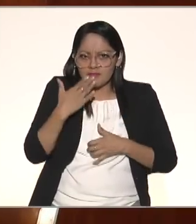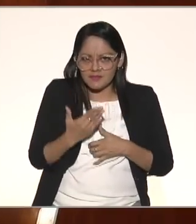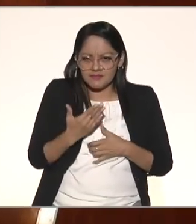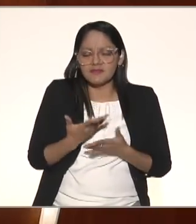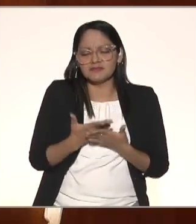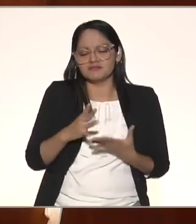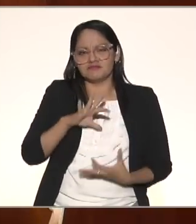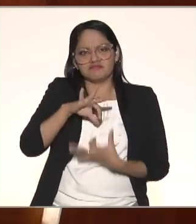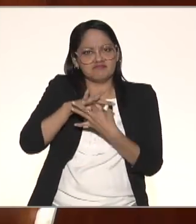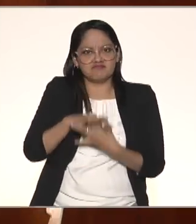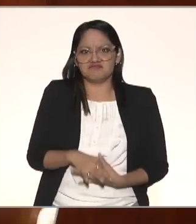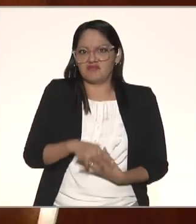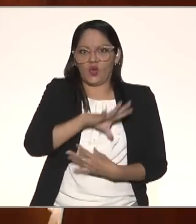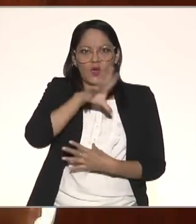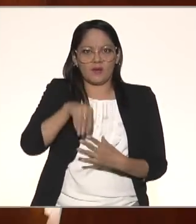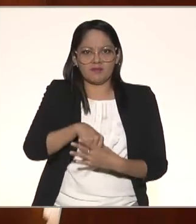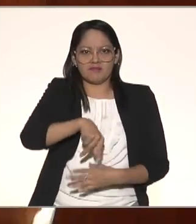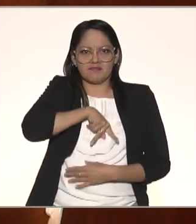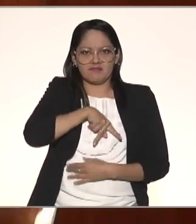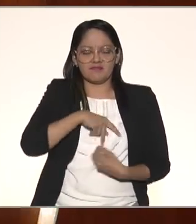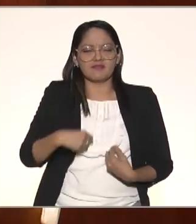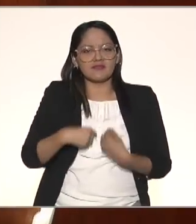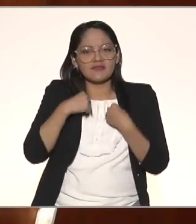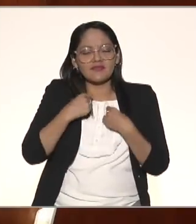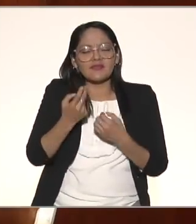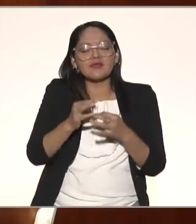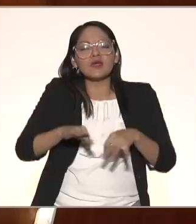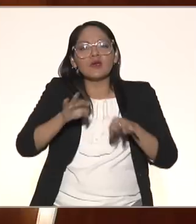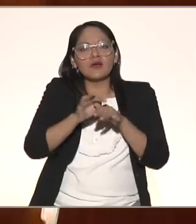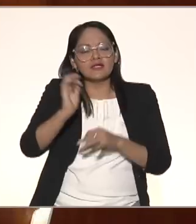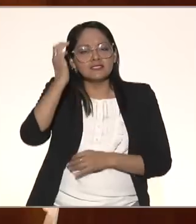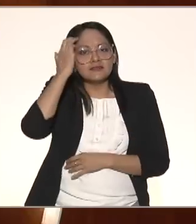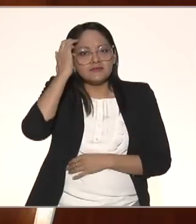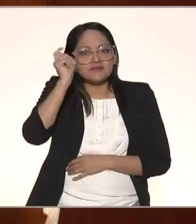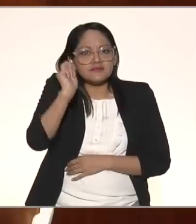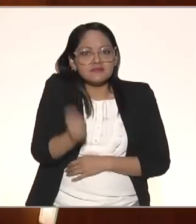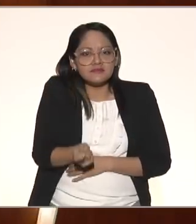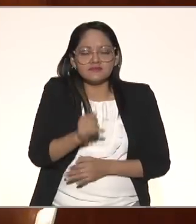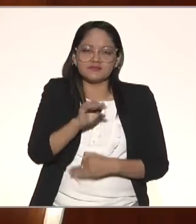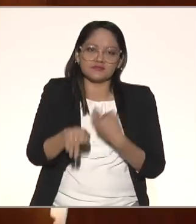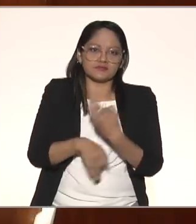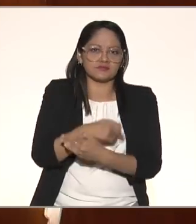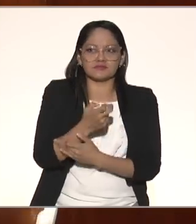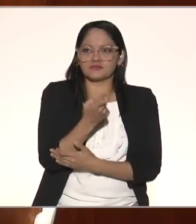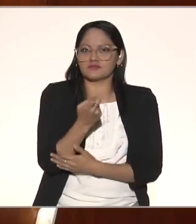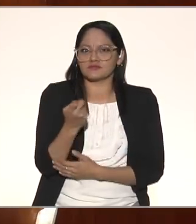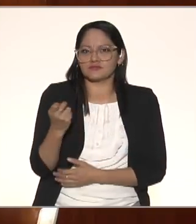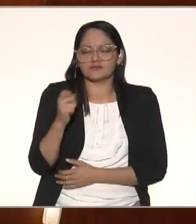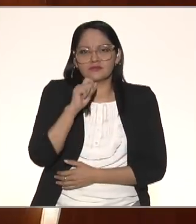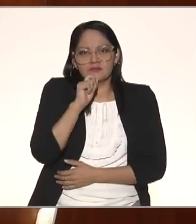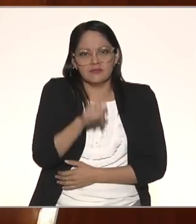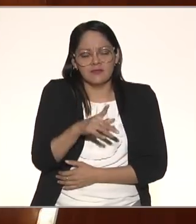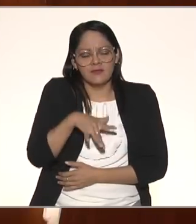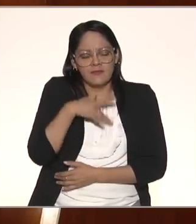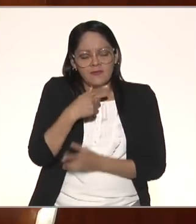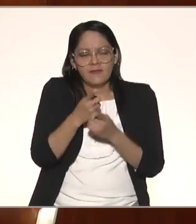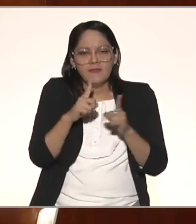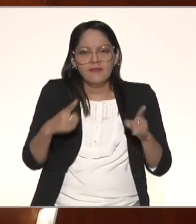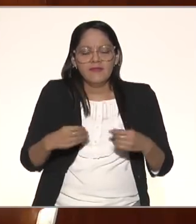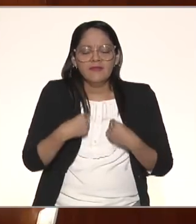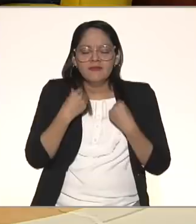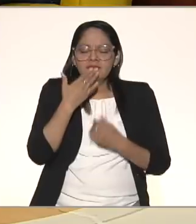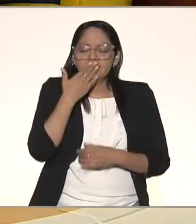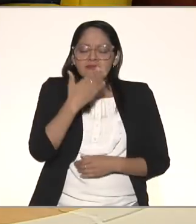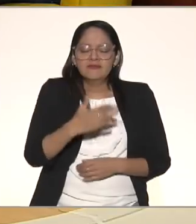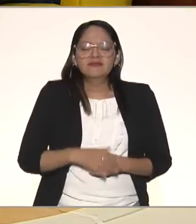pero por ahí va el camino. Por eso el autoconocimiento es la piedra angular de todo para desarrollarnos en la vida. Y